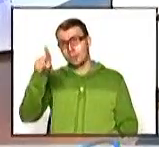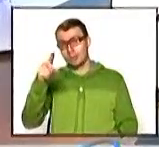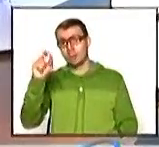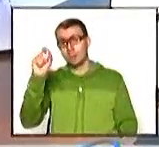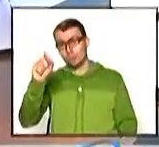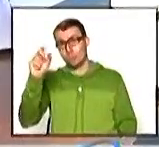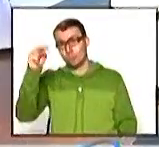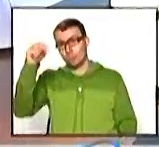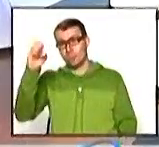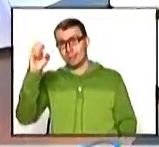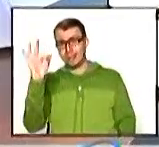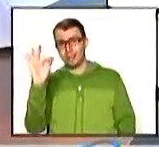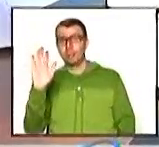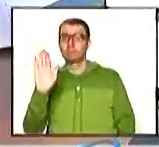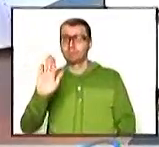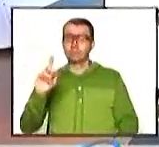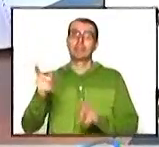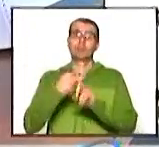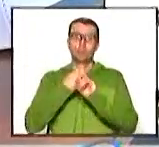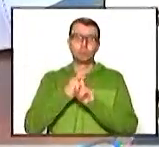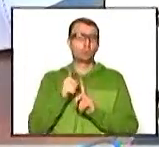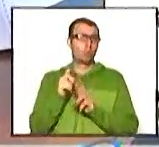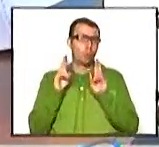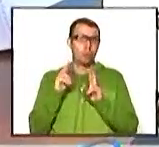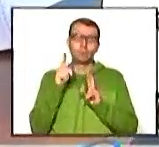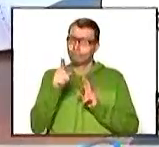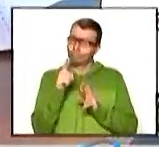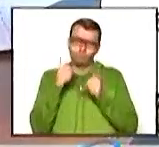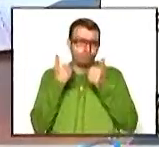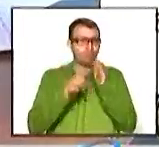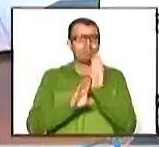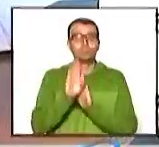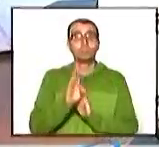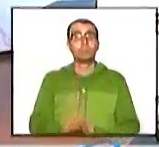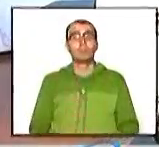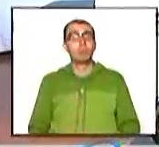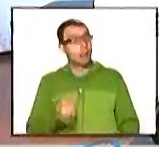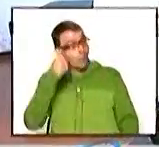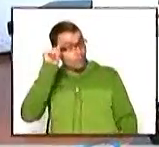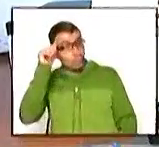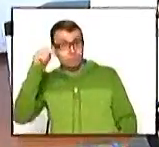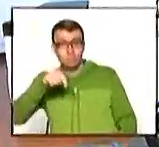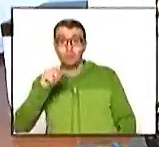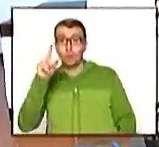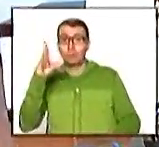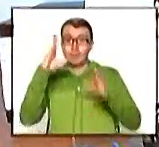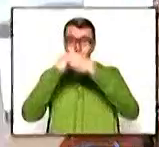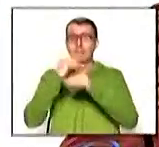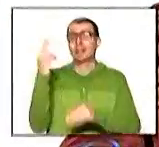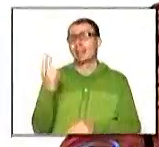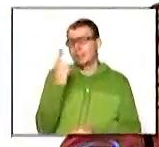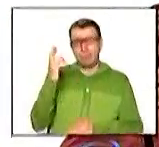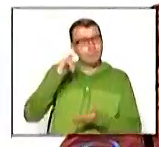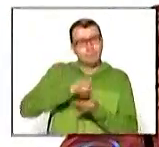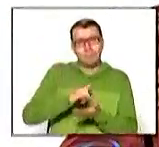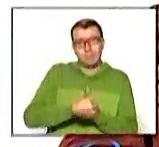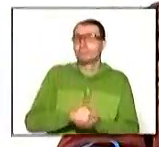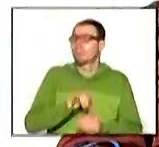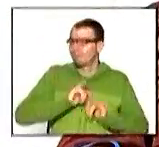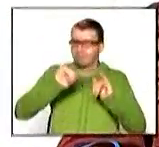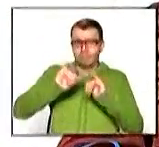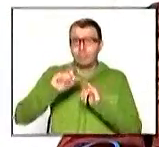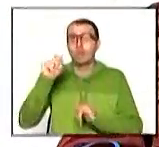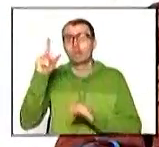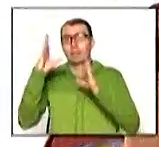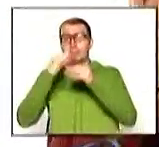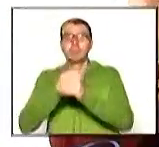ojalá ustedes lo puedan utilizar al máximo. A las 11, repetición de Conexión Vital aquí en Telecafé. Para todos, mil felicidades,